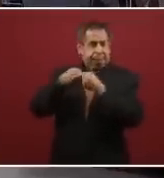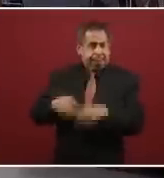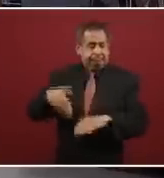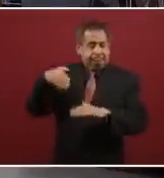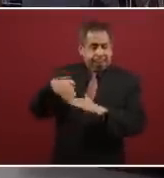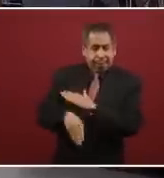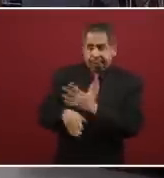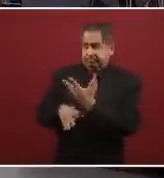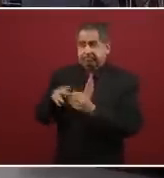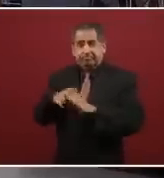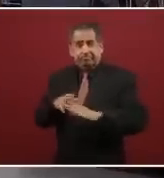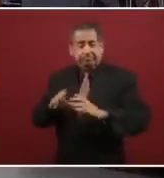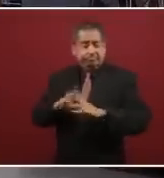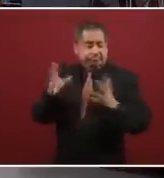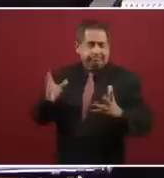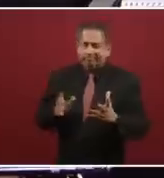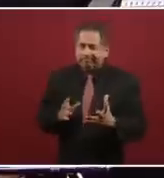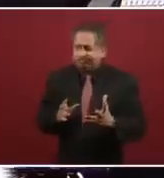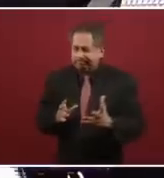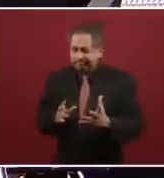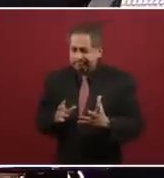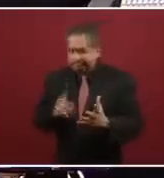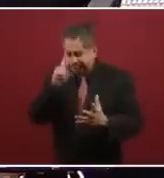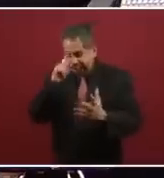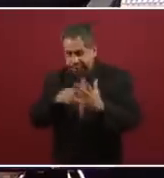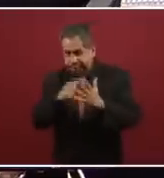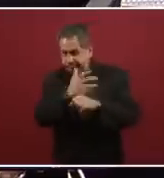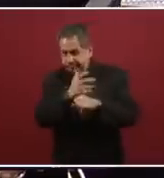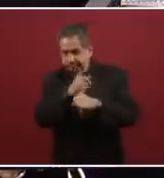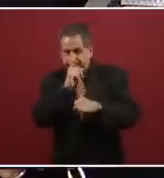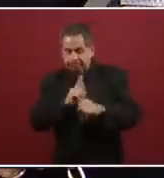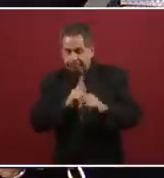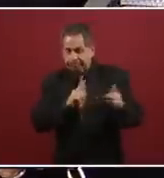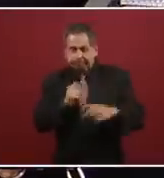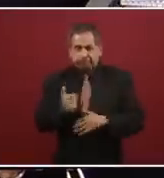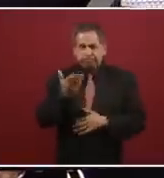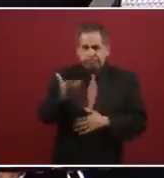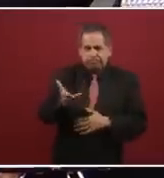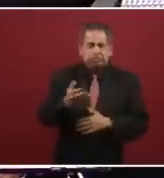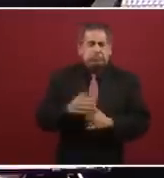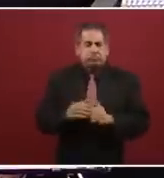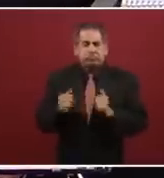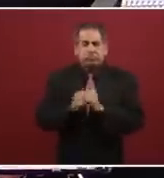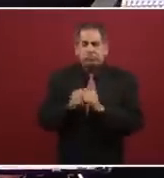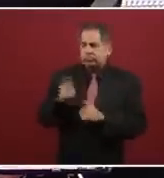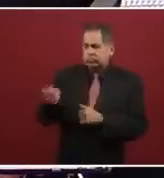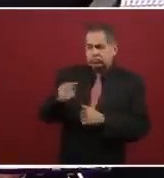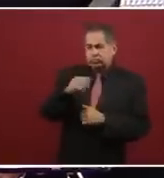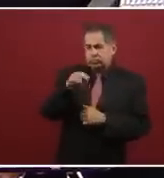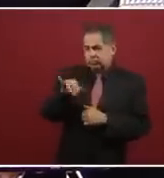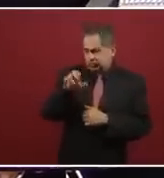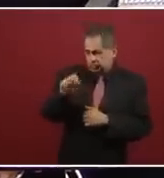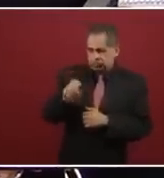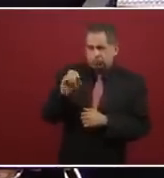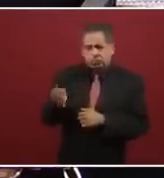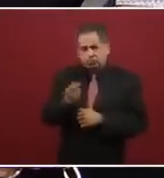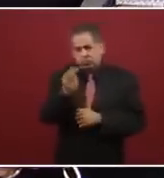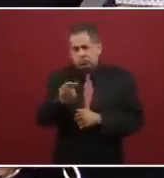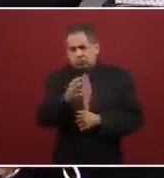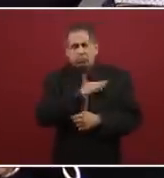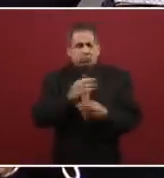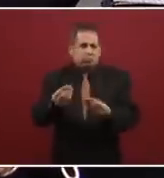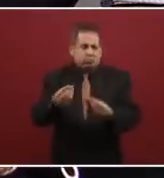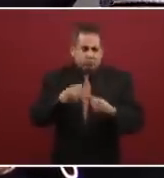flujo migratorio. Pero bueno, la última petición, presidente, es por medio de Jesús o de usted, que nos pudieran